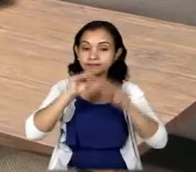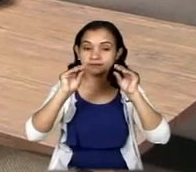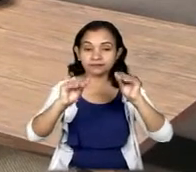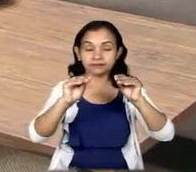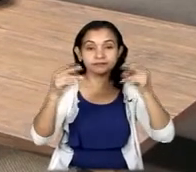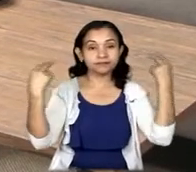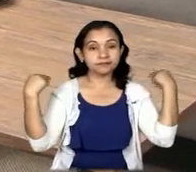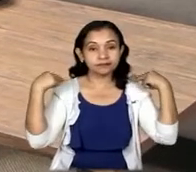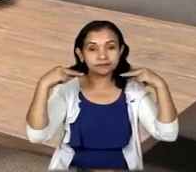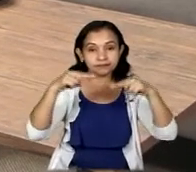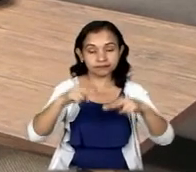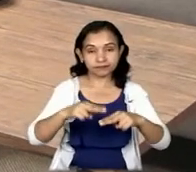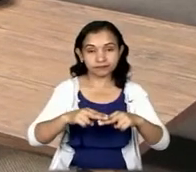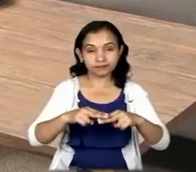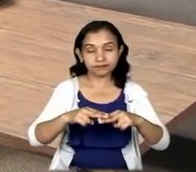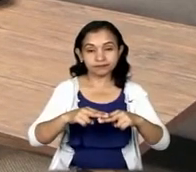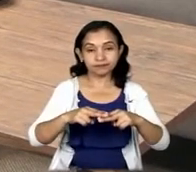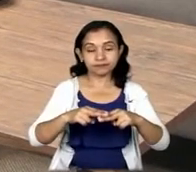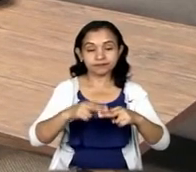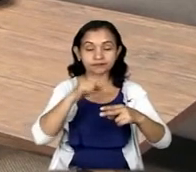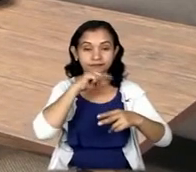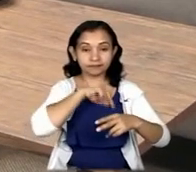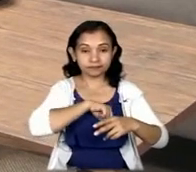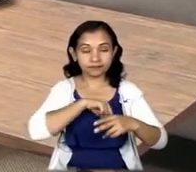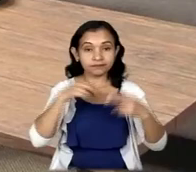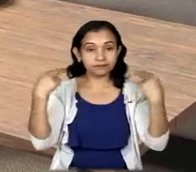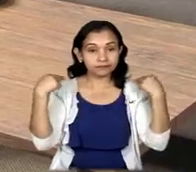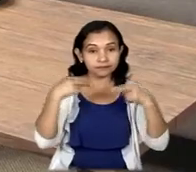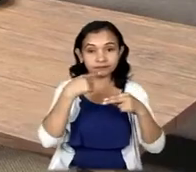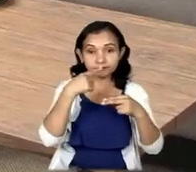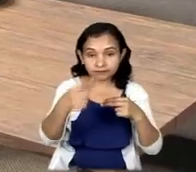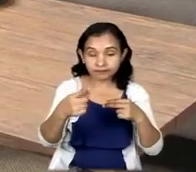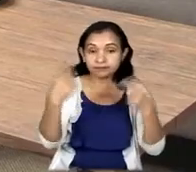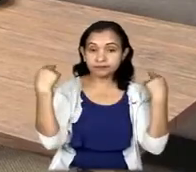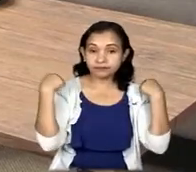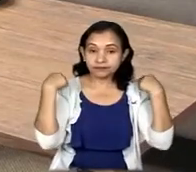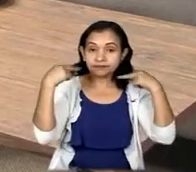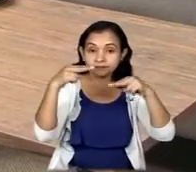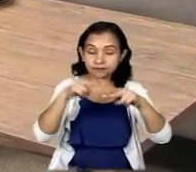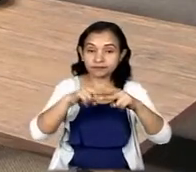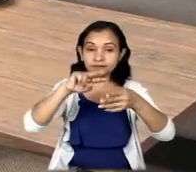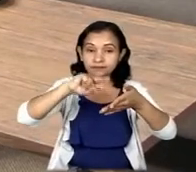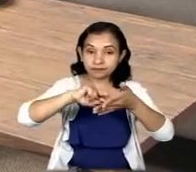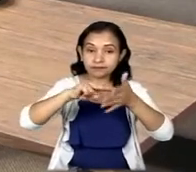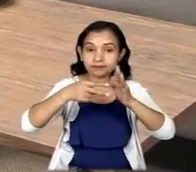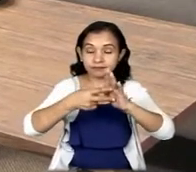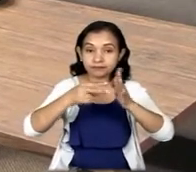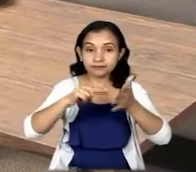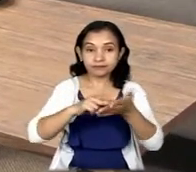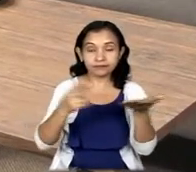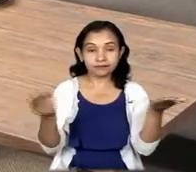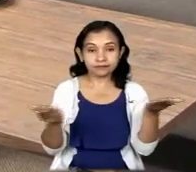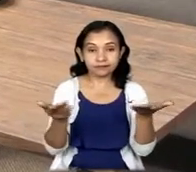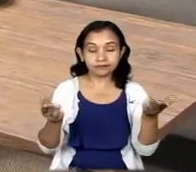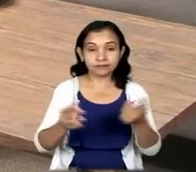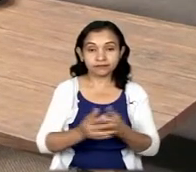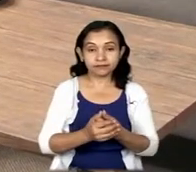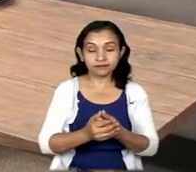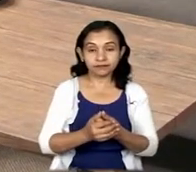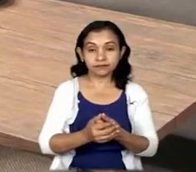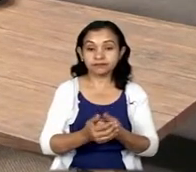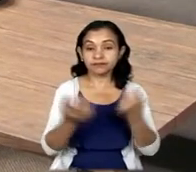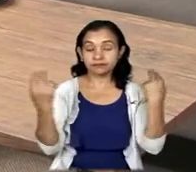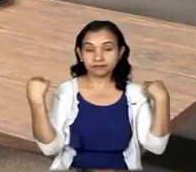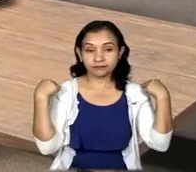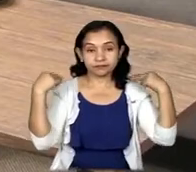valores, con la conciencia de ver qué es ser un educador. Porque un educador, un